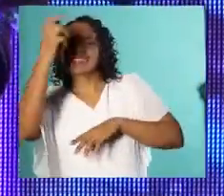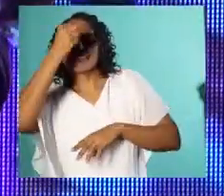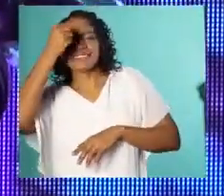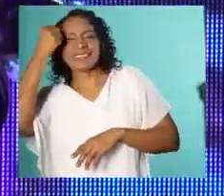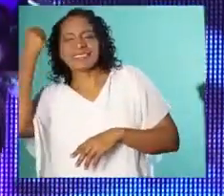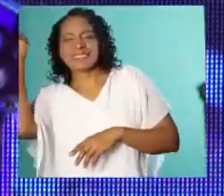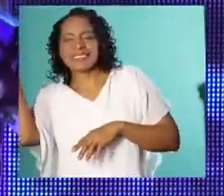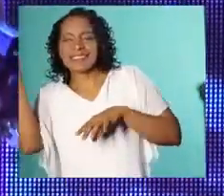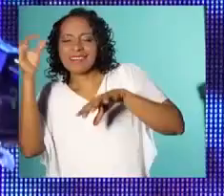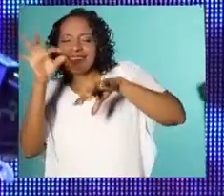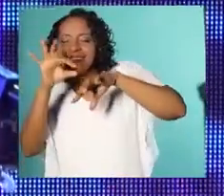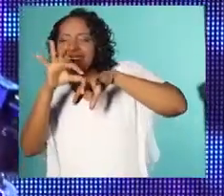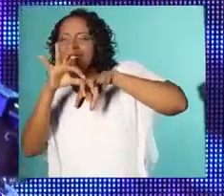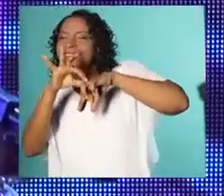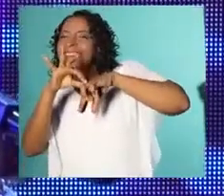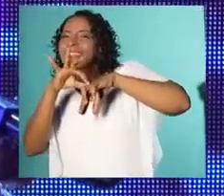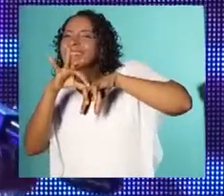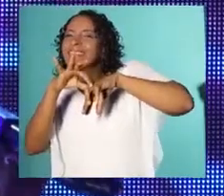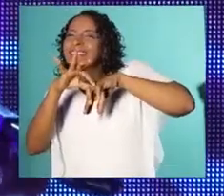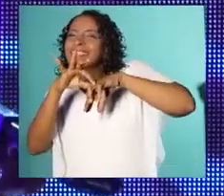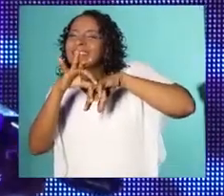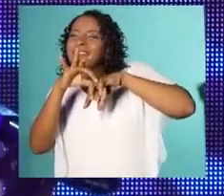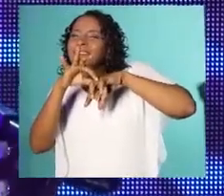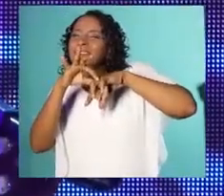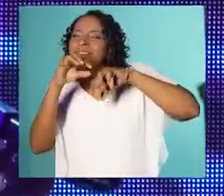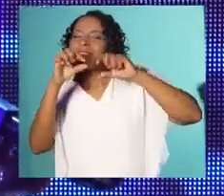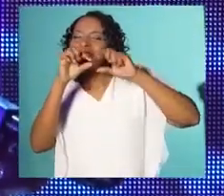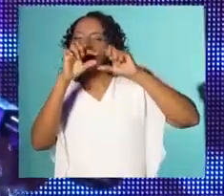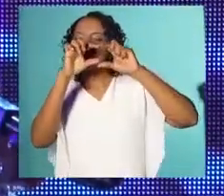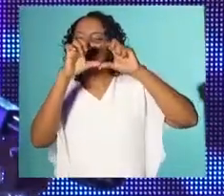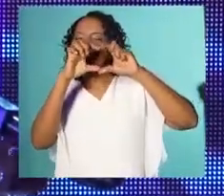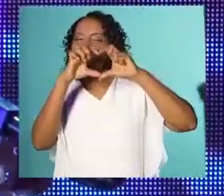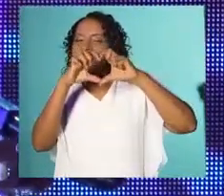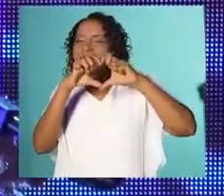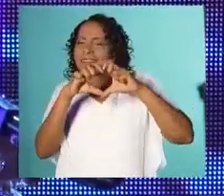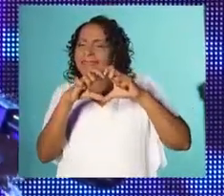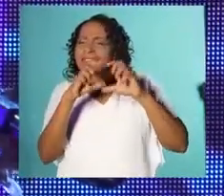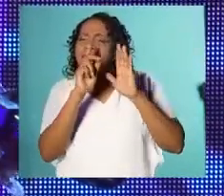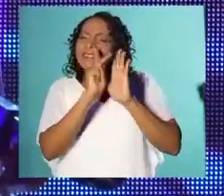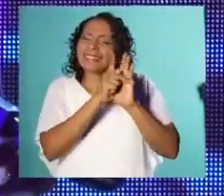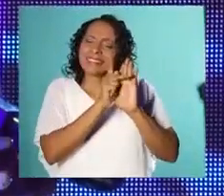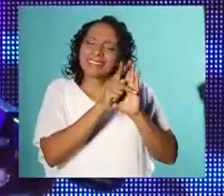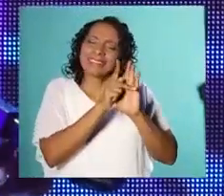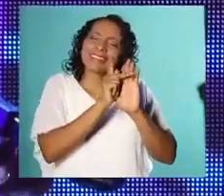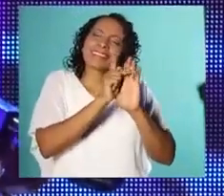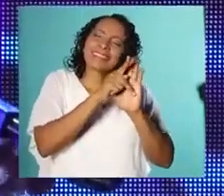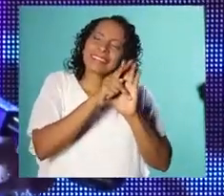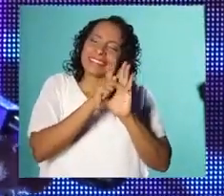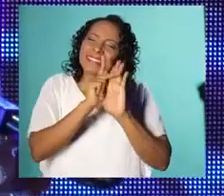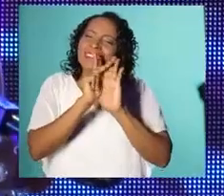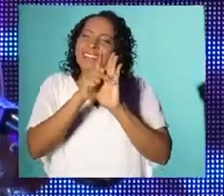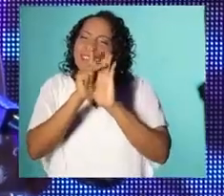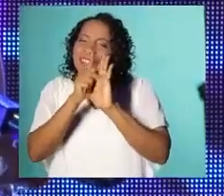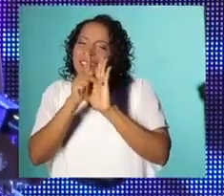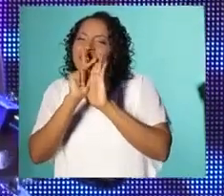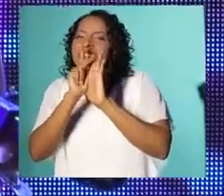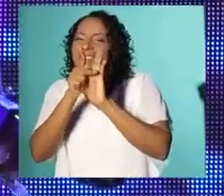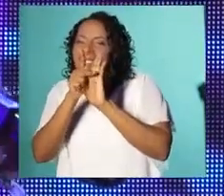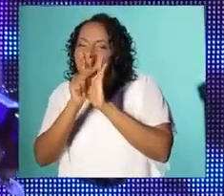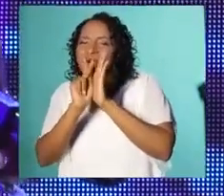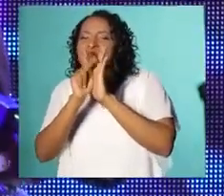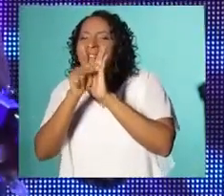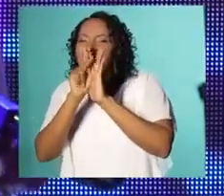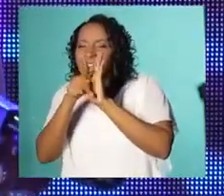forma de corazón. Cada minuto, cada minuto, cada minuto que me